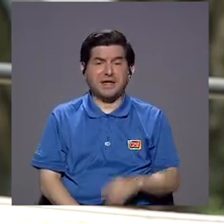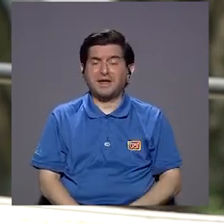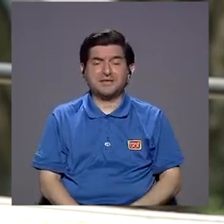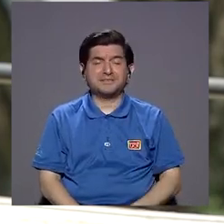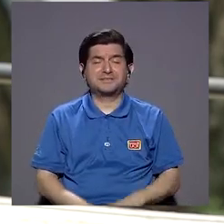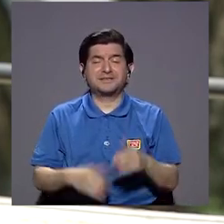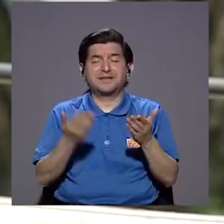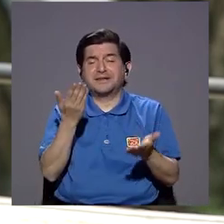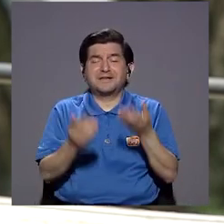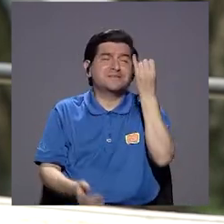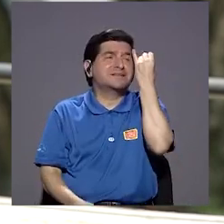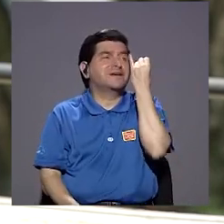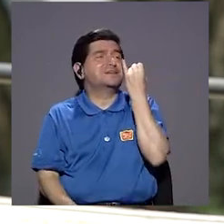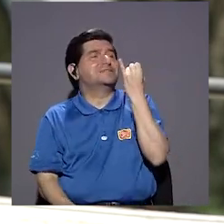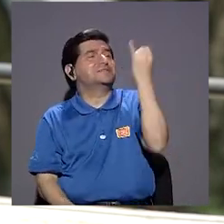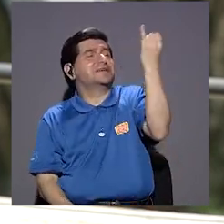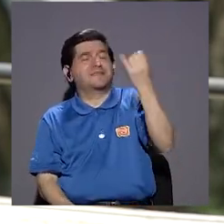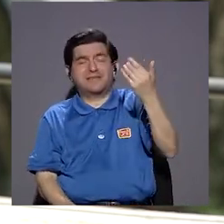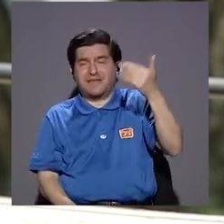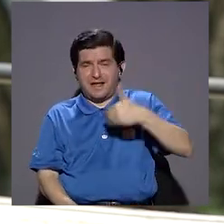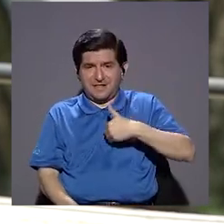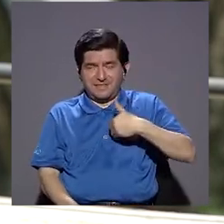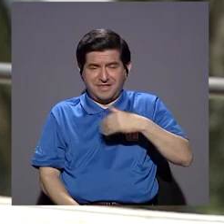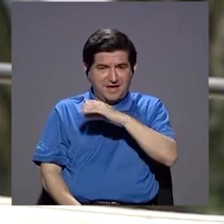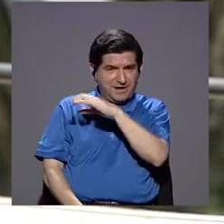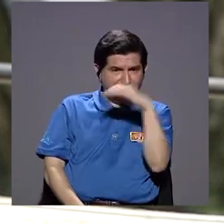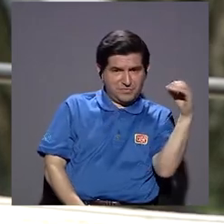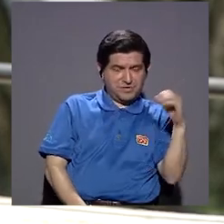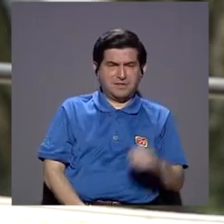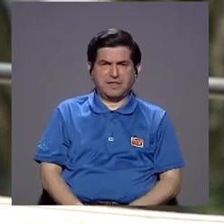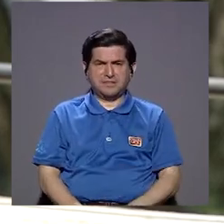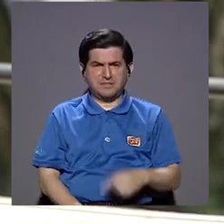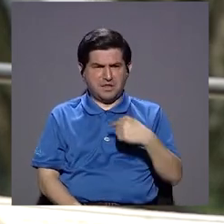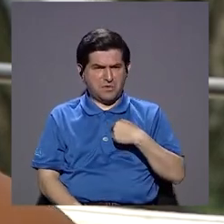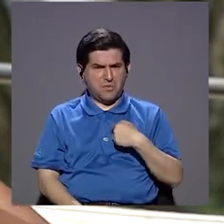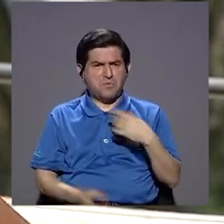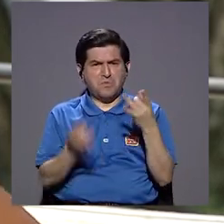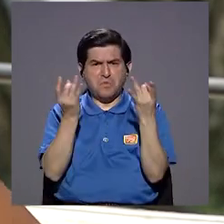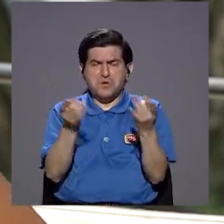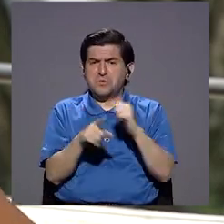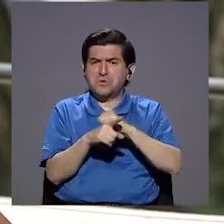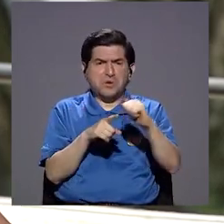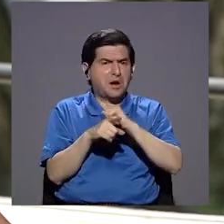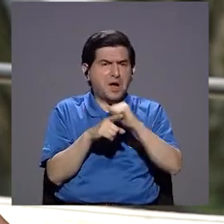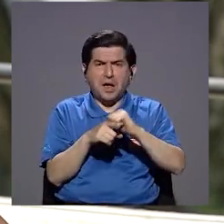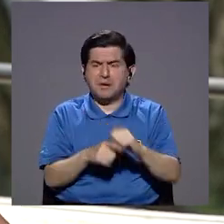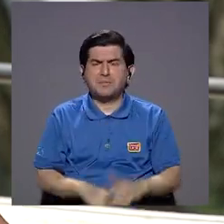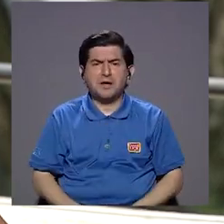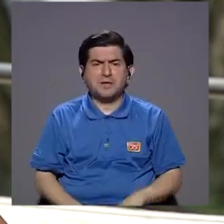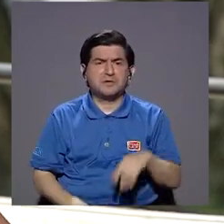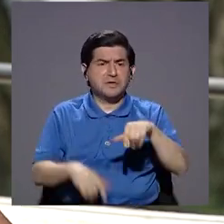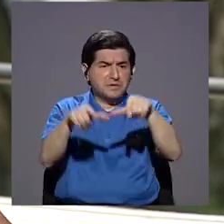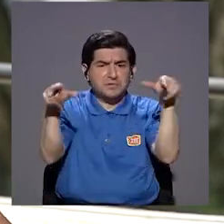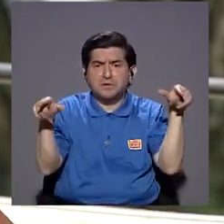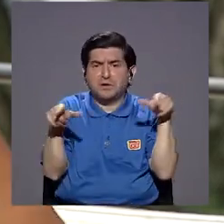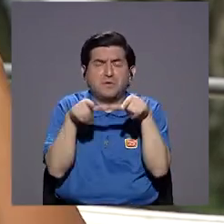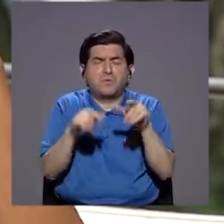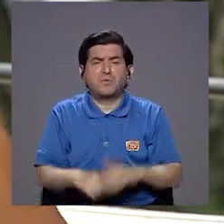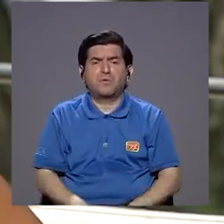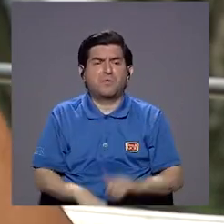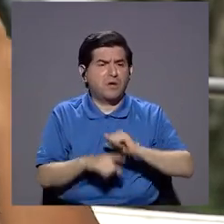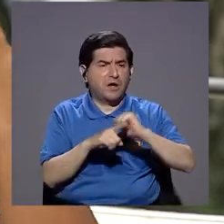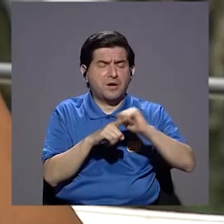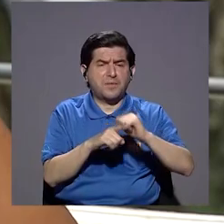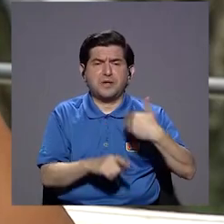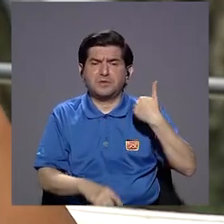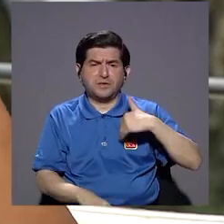de lo idealista, digamos, que se tiene en Occidente de yoga, ¿no? En yoga uno va y practica en un estudio en donde